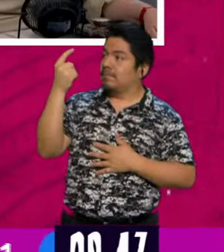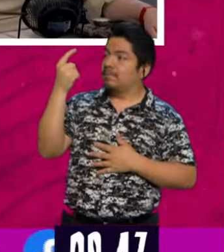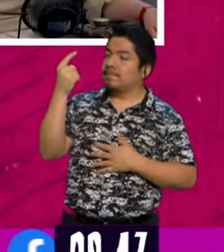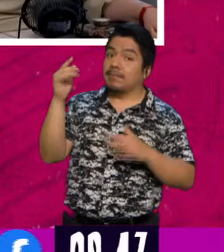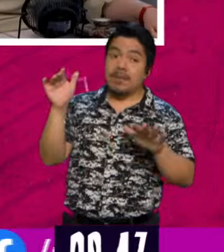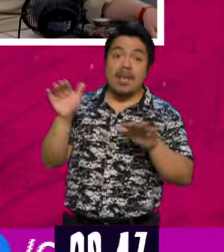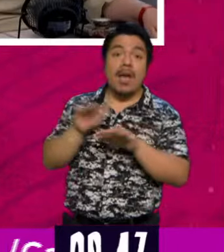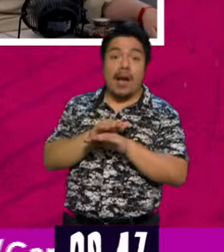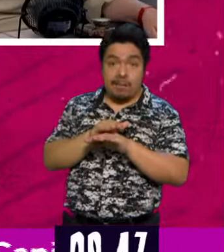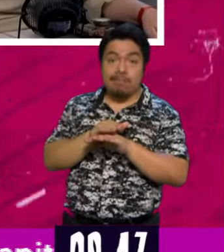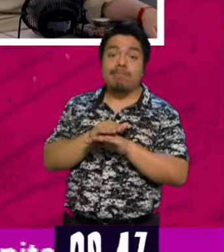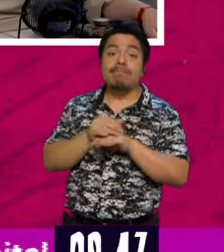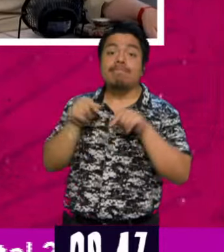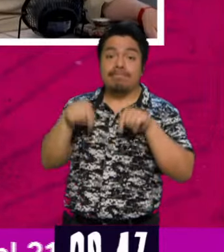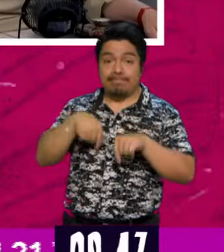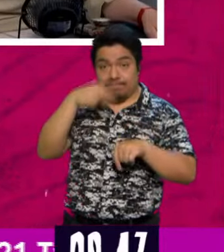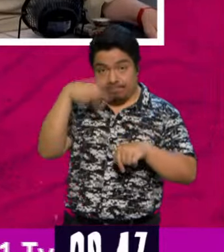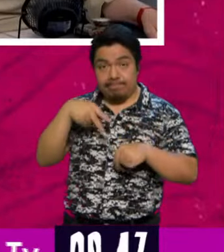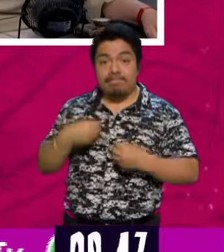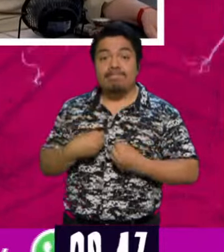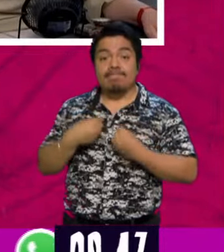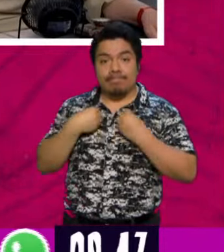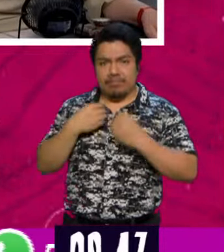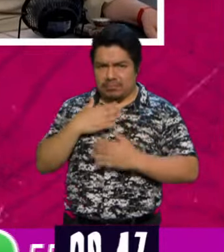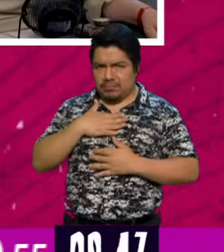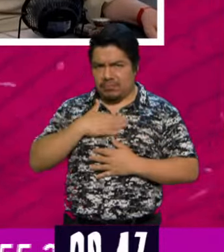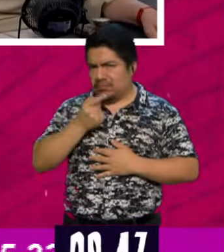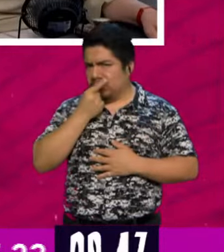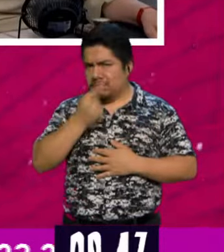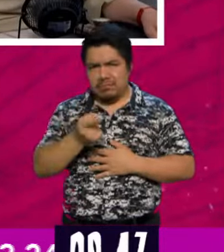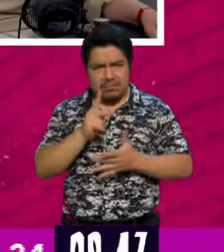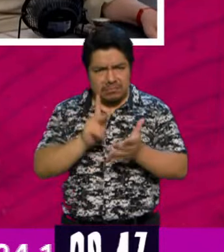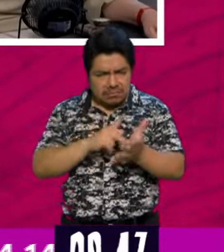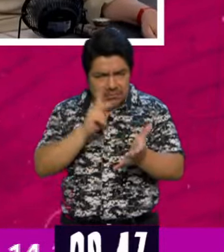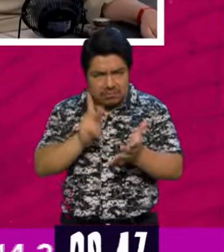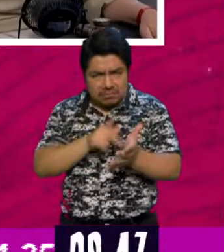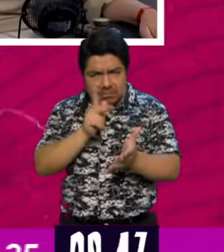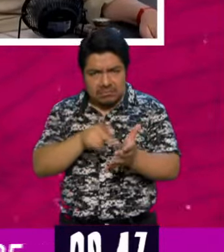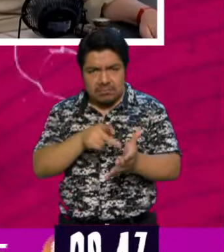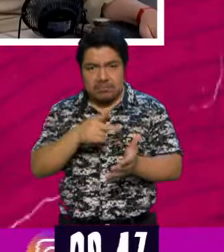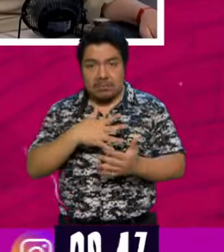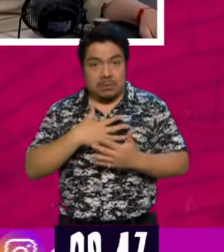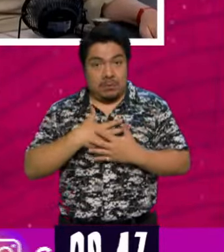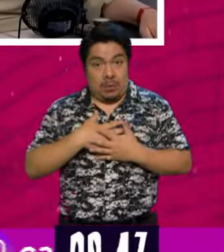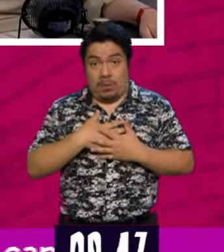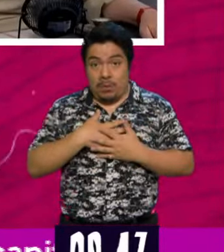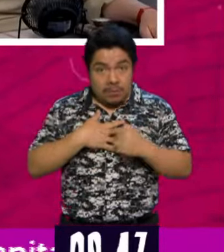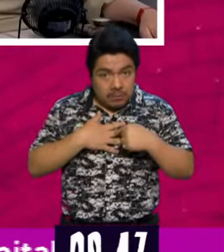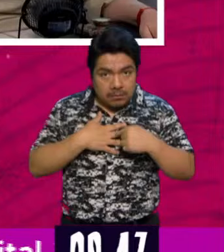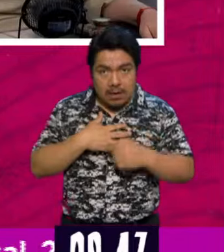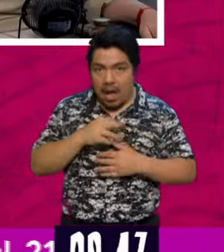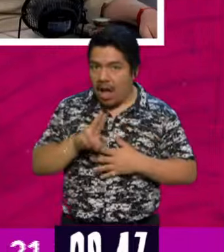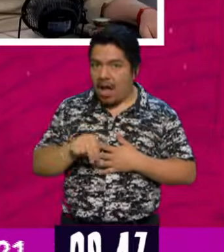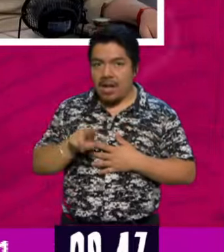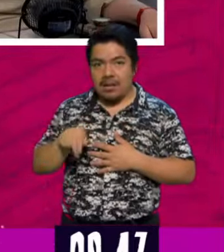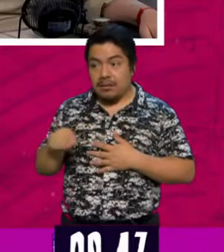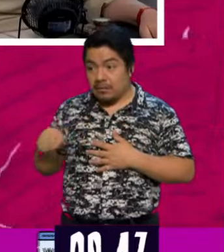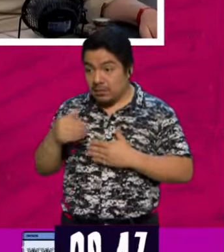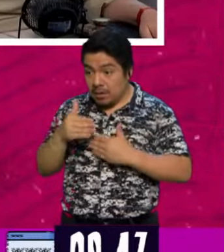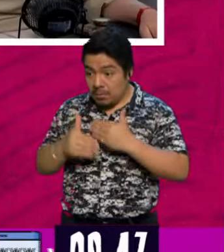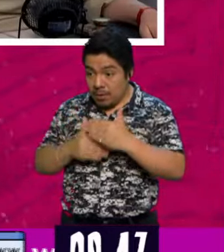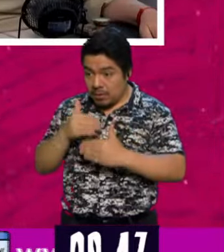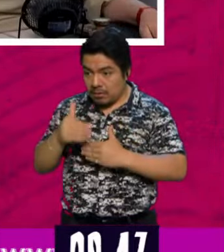quienes vivimos en este país. Yo lo decía y lo he dicho muchas veces, yo nunca pensé vivir estos